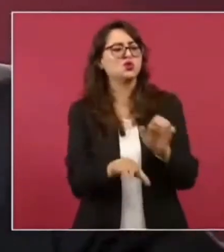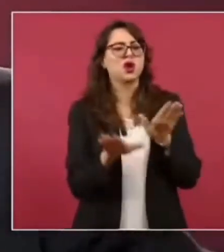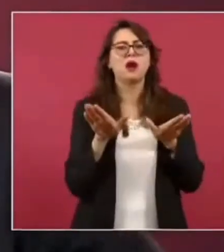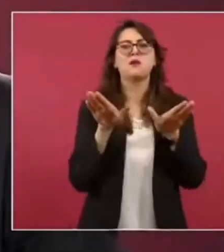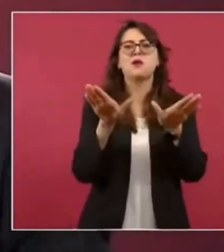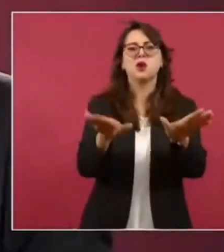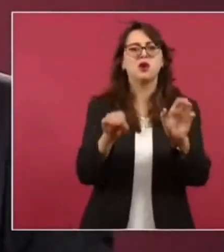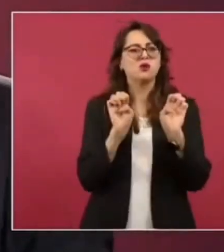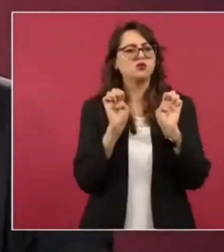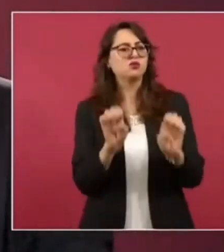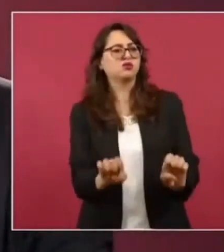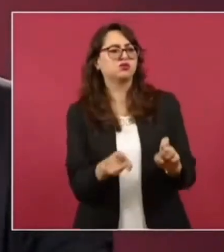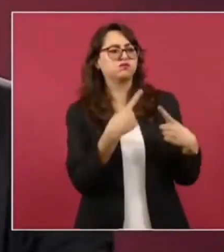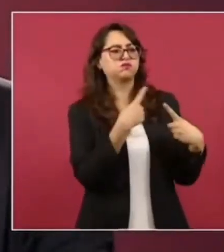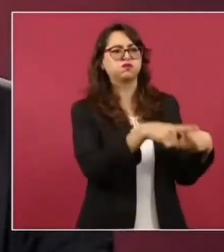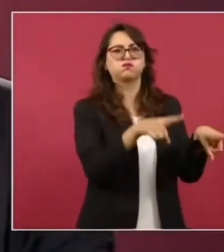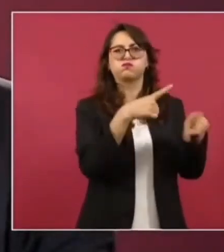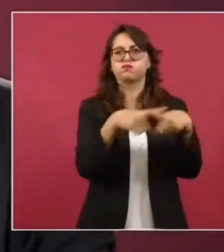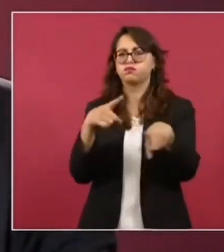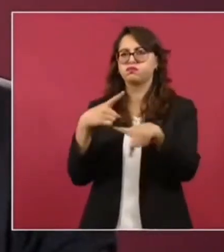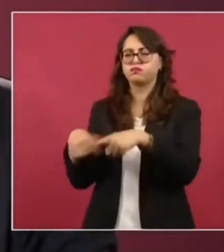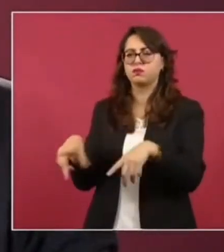aviones.